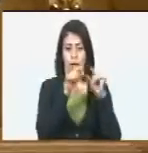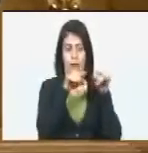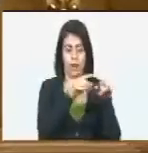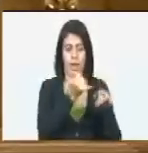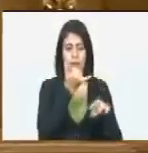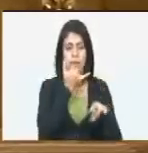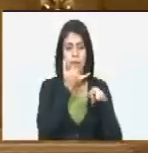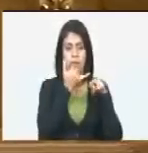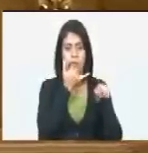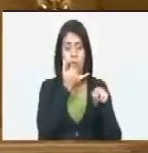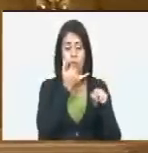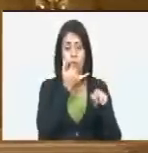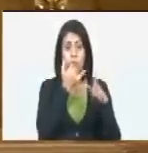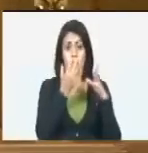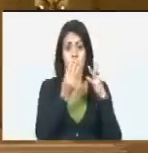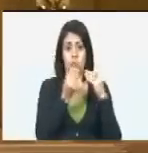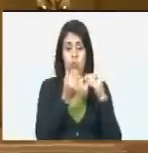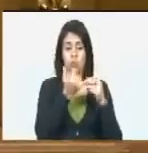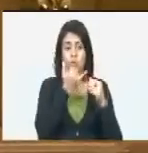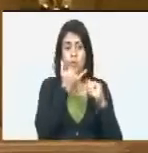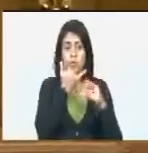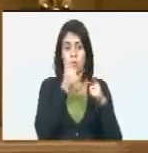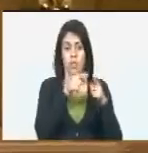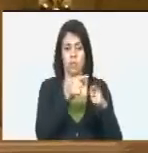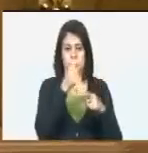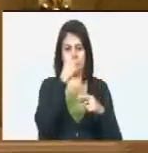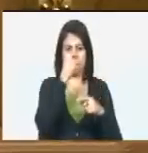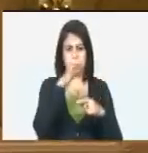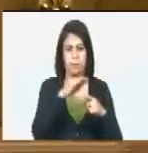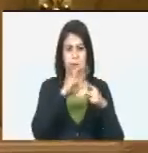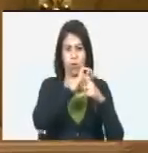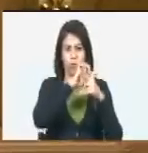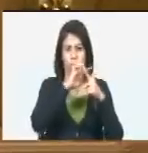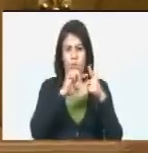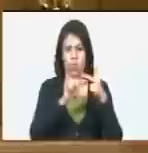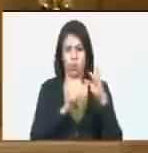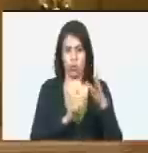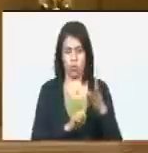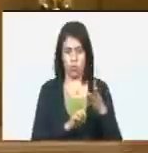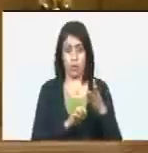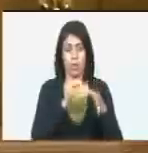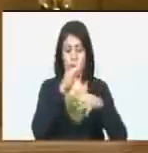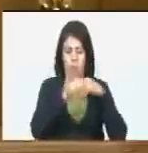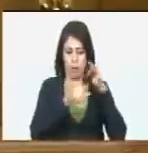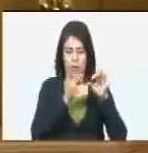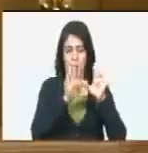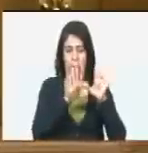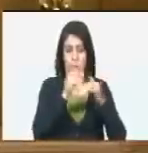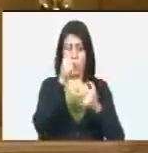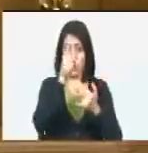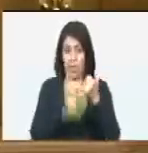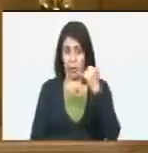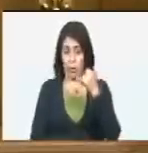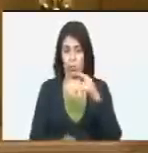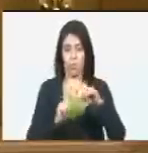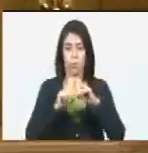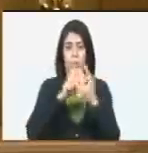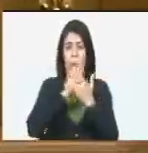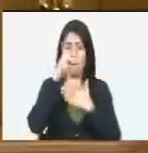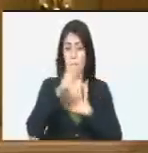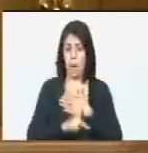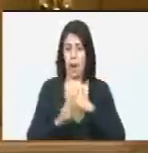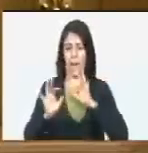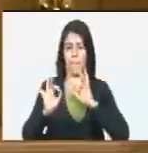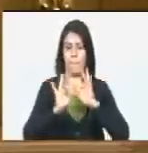Sí, cometieron varios errores, subestimaron cinco cosas que voy a decir al final de mi intervención. Pero fue un plan bien hecho, fue un